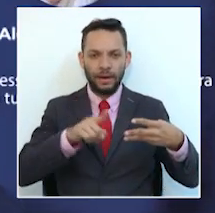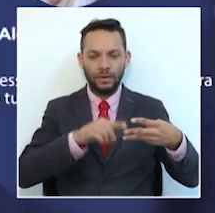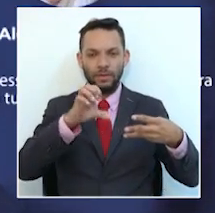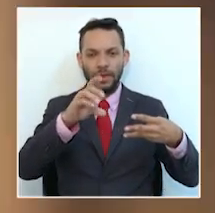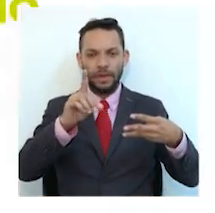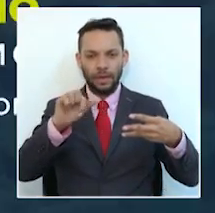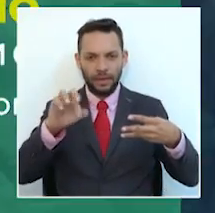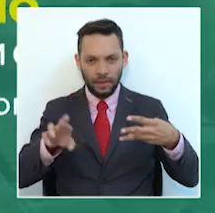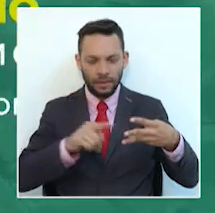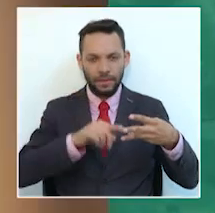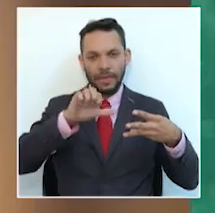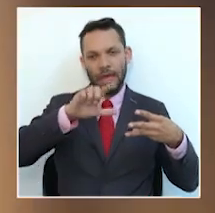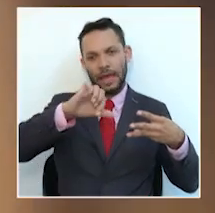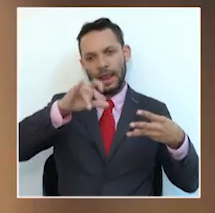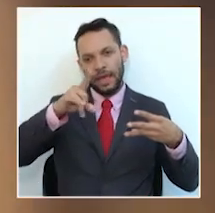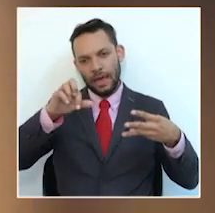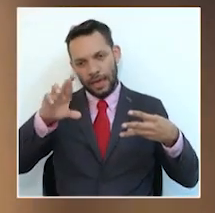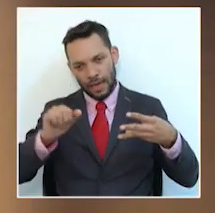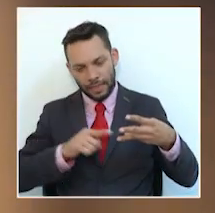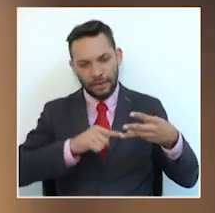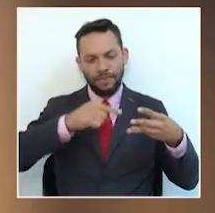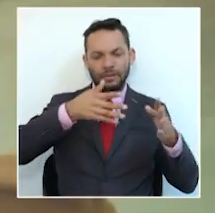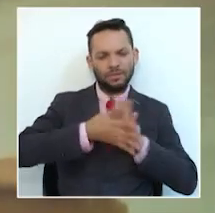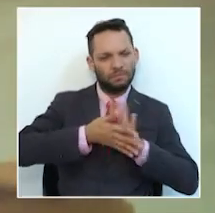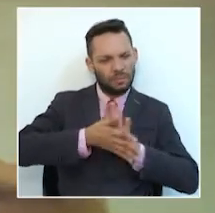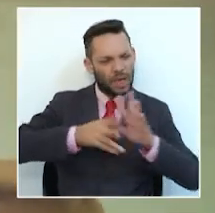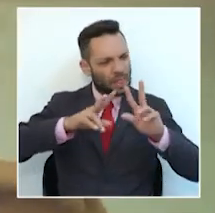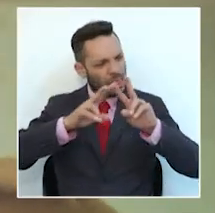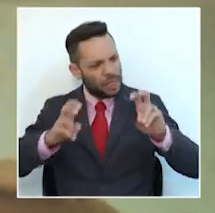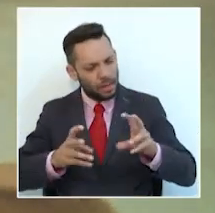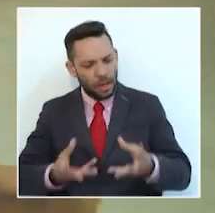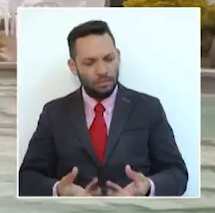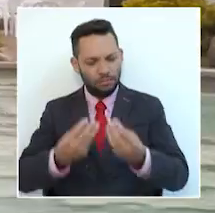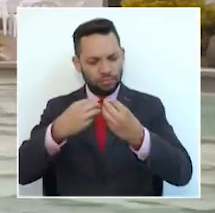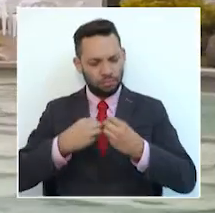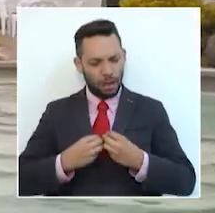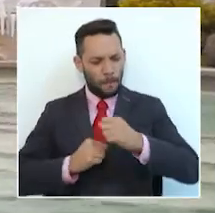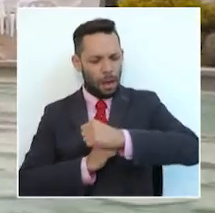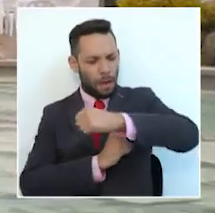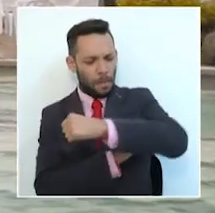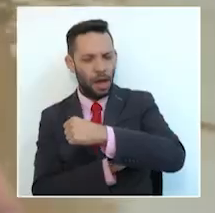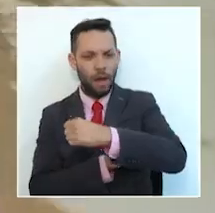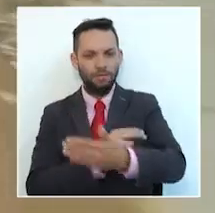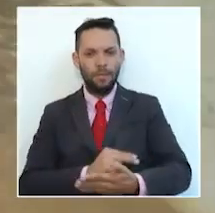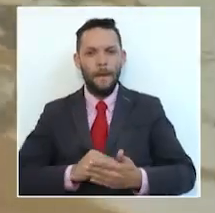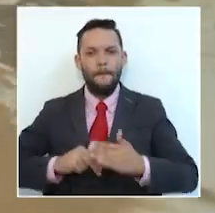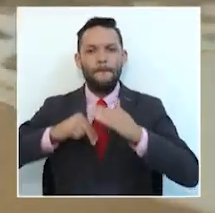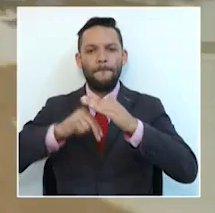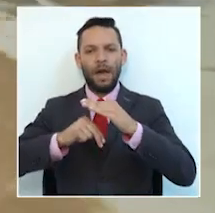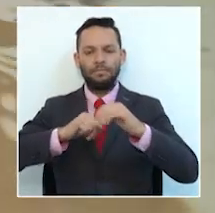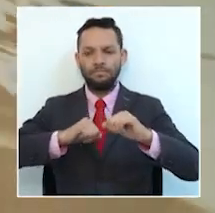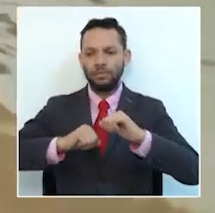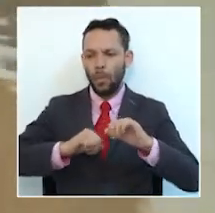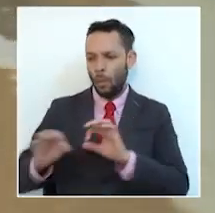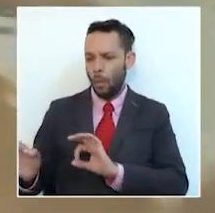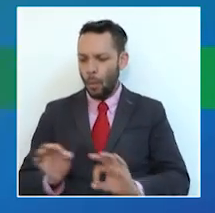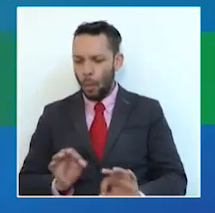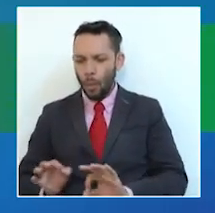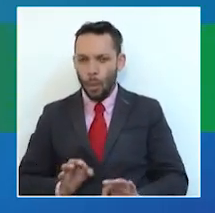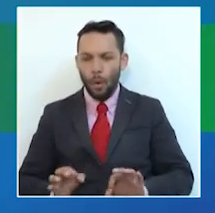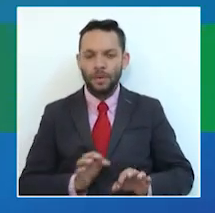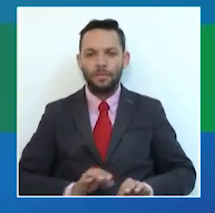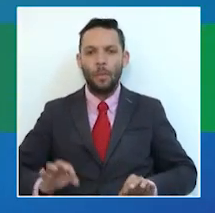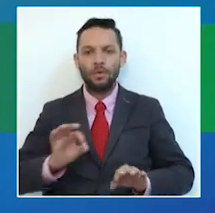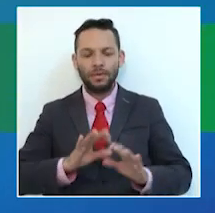ángel y alejandra millán quienes nos ilustrarán en temas de bienestar turismo y termalismo y spa que te conecta con la ruta termal de